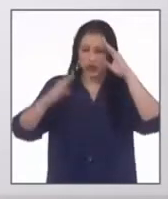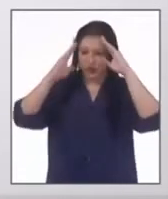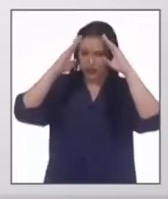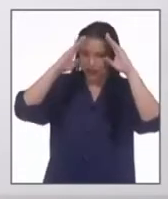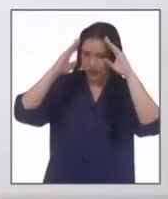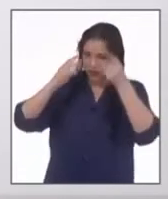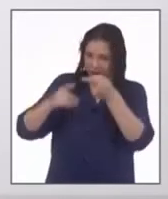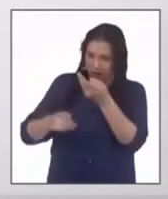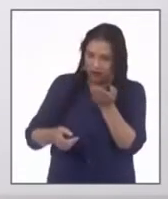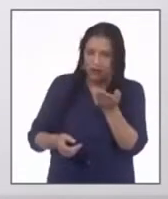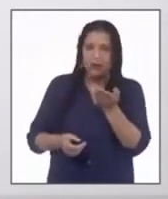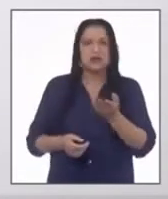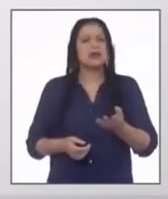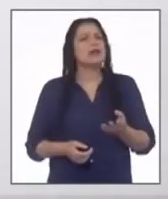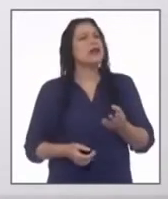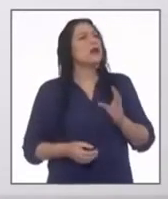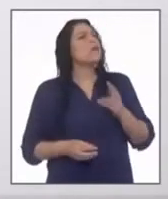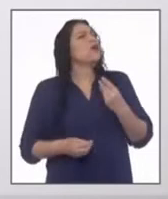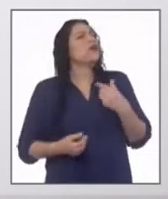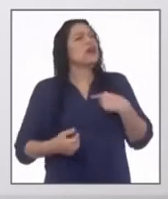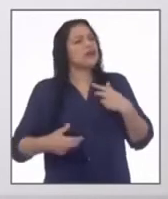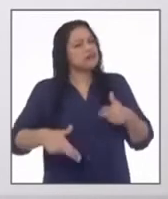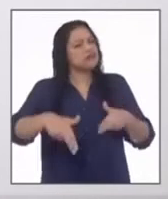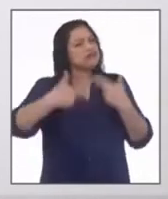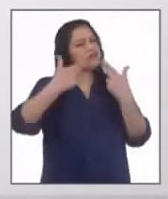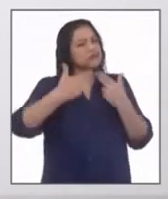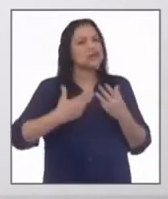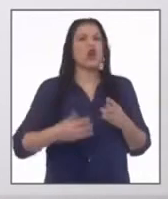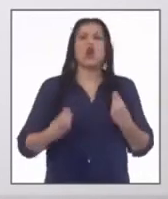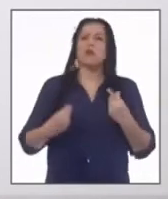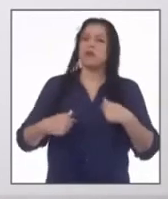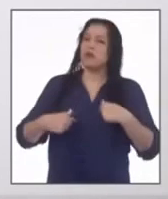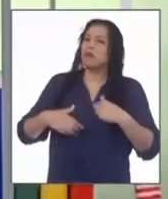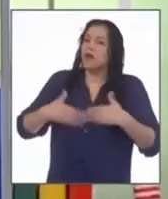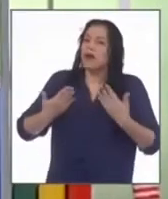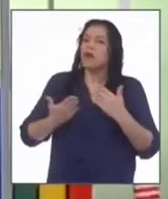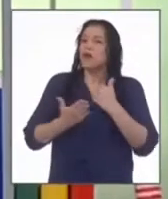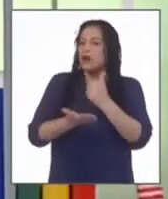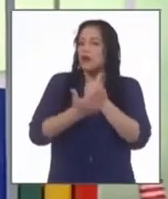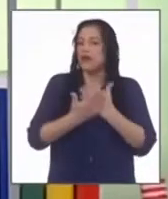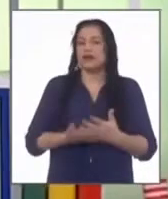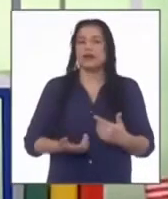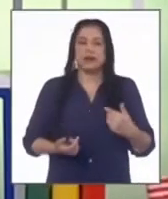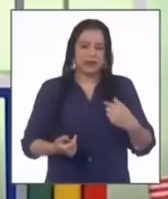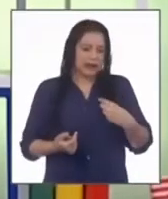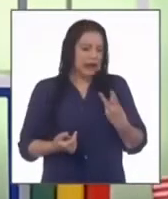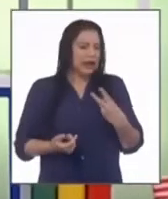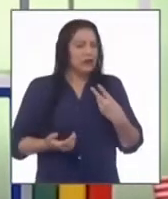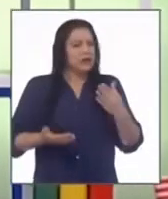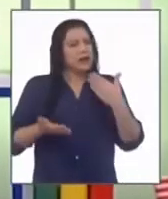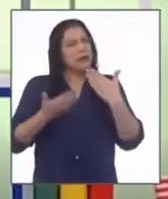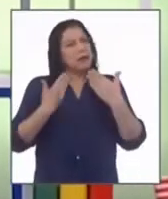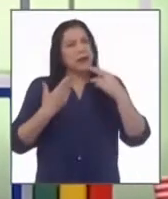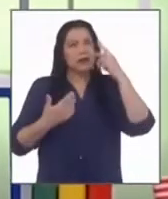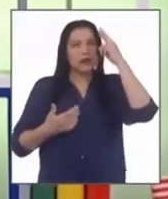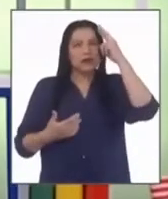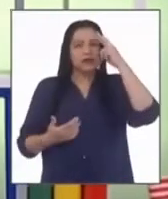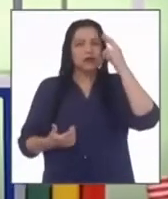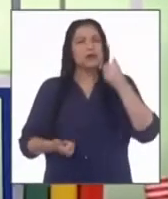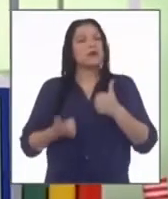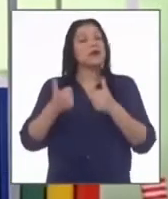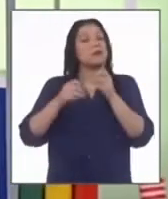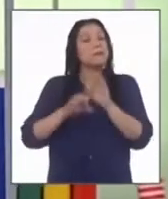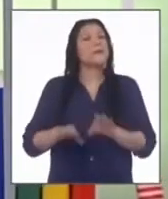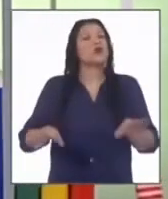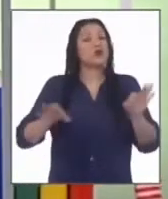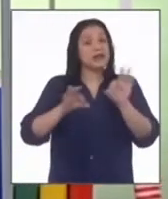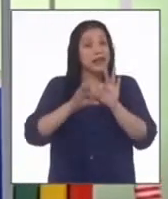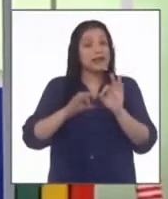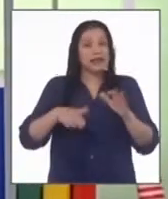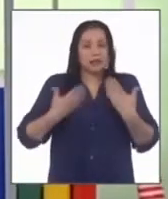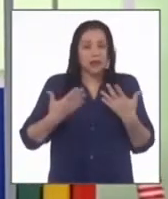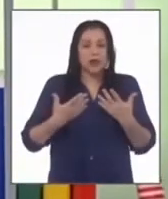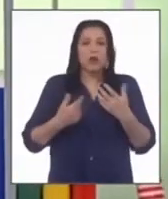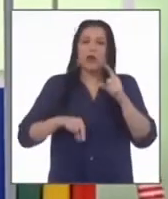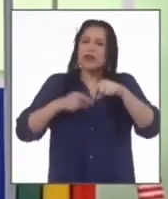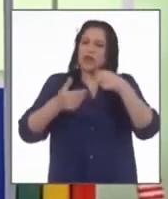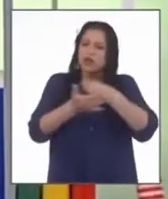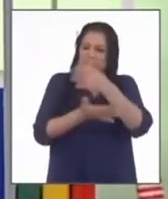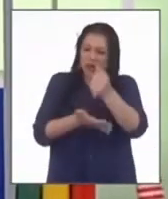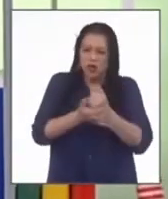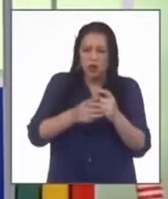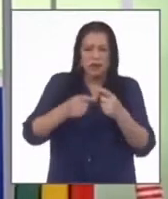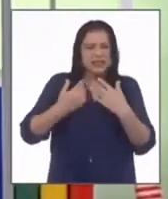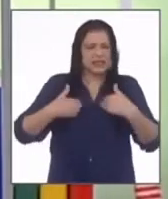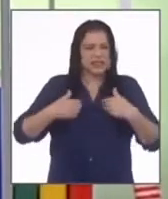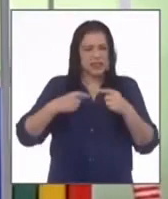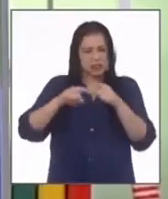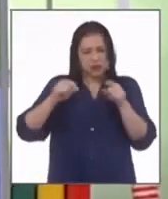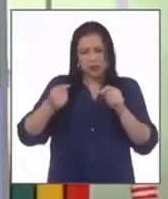saludarles. ¿A qué se debe su llamada? ¿Cómo les puedo ayudar? Estábamos reflexionando sobre lo importante que es saber leer manuales o instrucciones